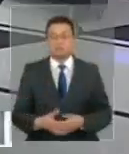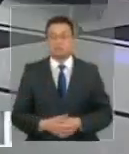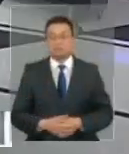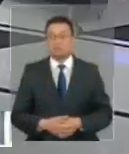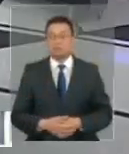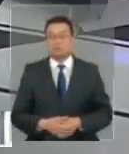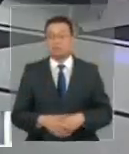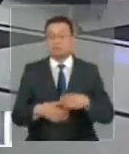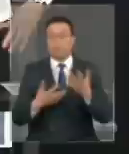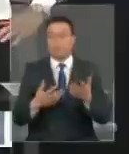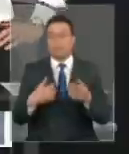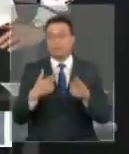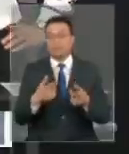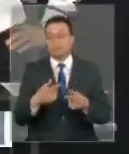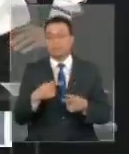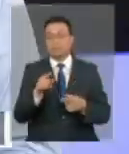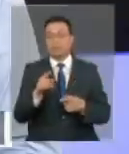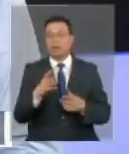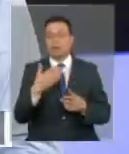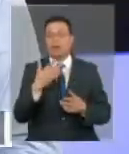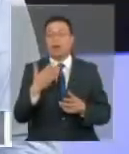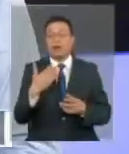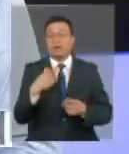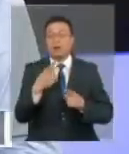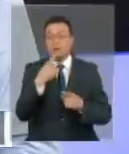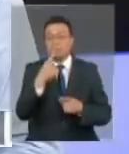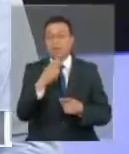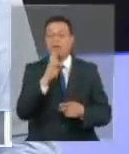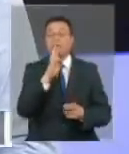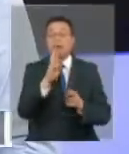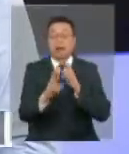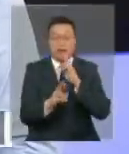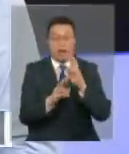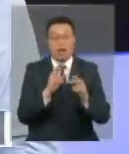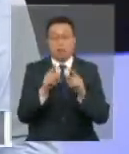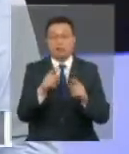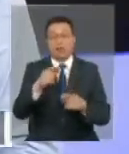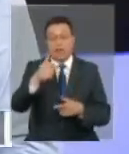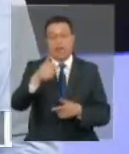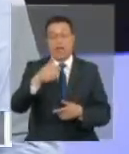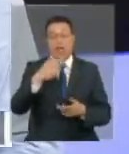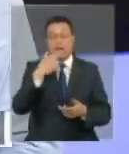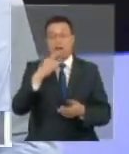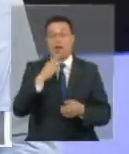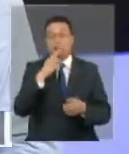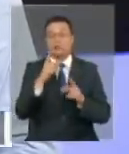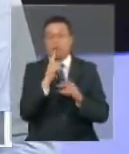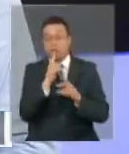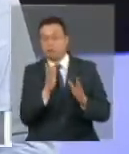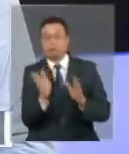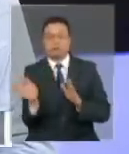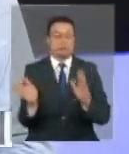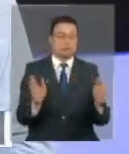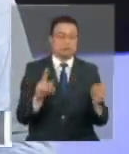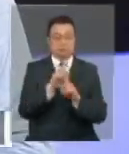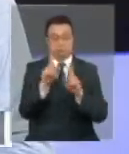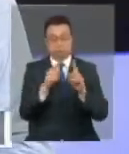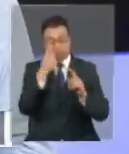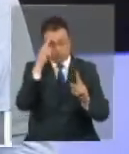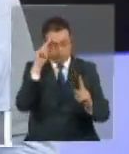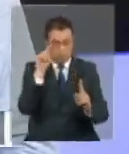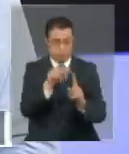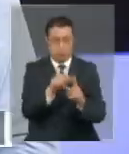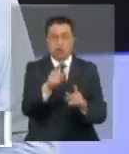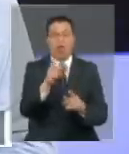usted de acuerdo a lo que preguntaba? Antes de qué es lo que voy a hacer, las respuestas del alcalde Jadue son respuestas evasivas que no van al foco, que no